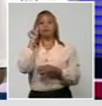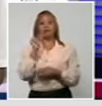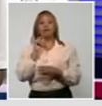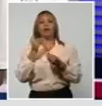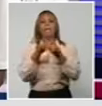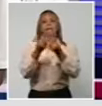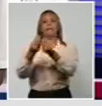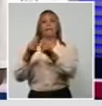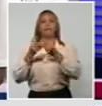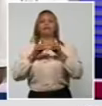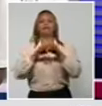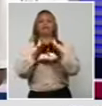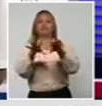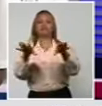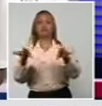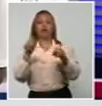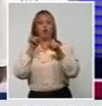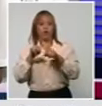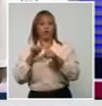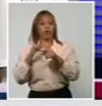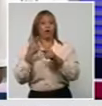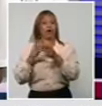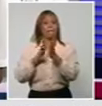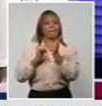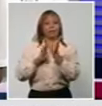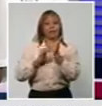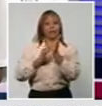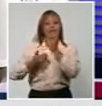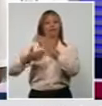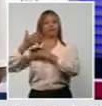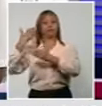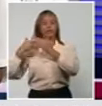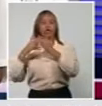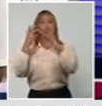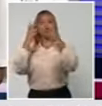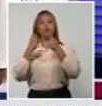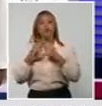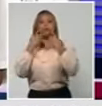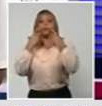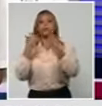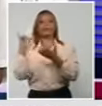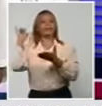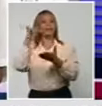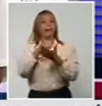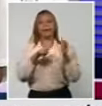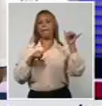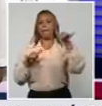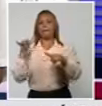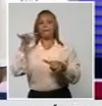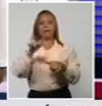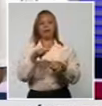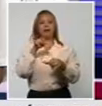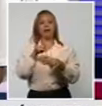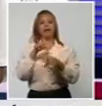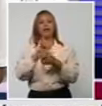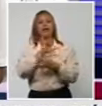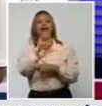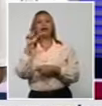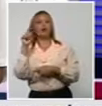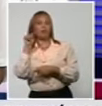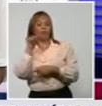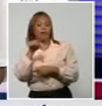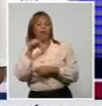Hoy, después de haber pasado ya varios meses y un número importante de vuelos humanitarios de la colaboración que hemos tenido en el aeropuerto José Martí,